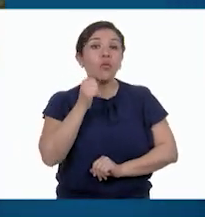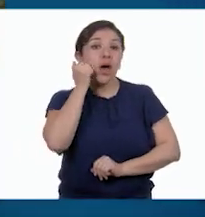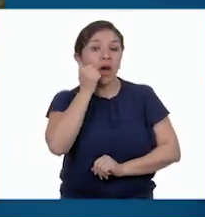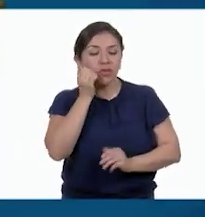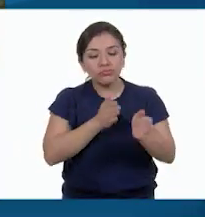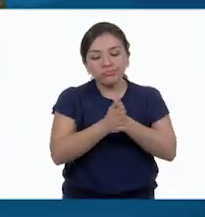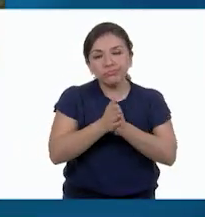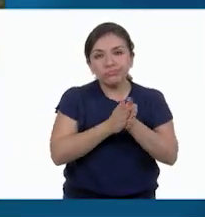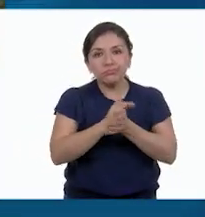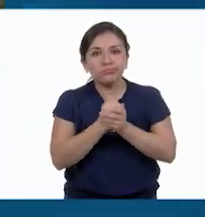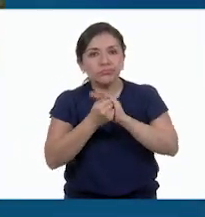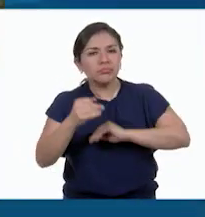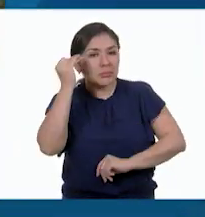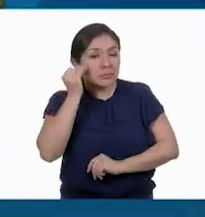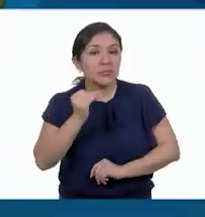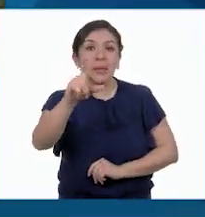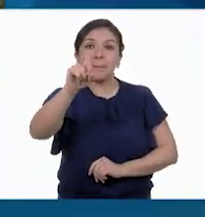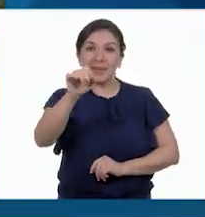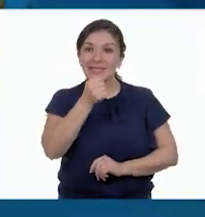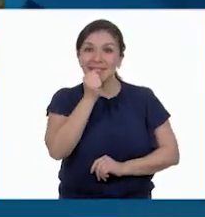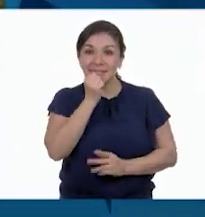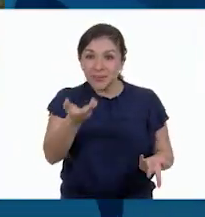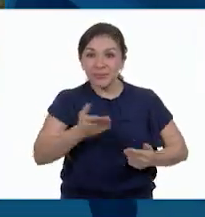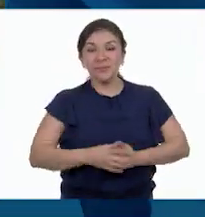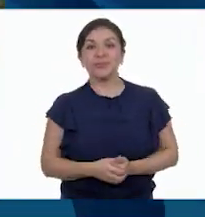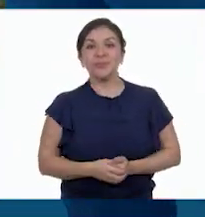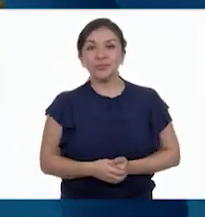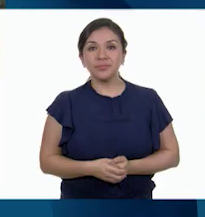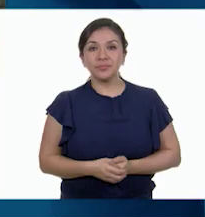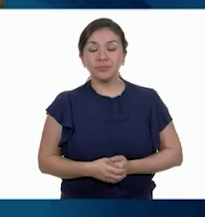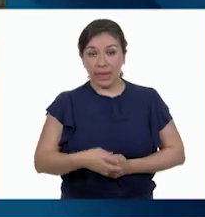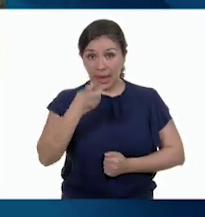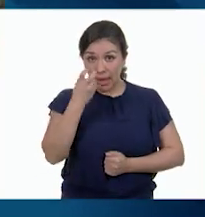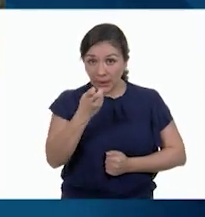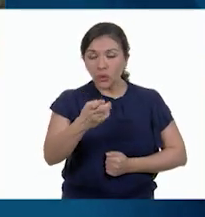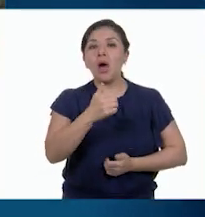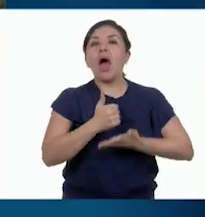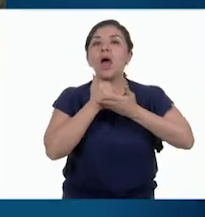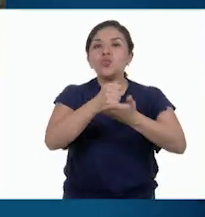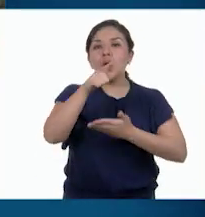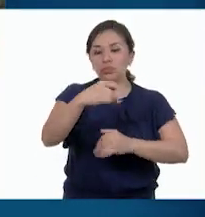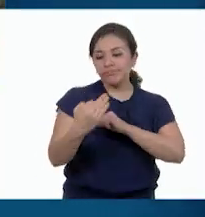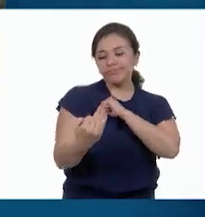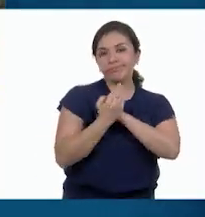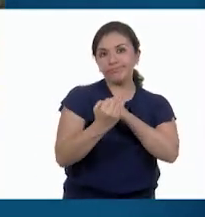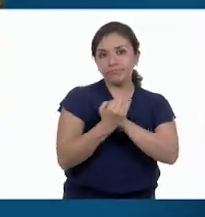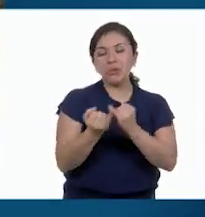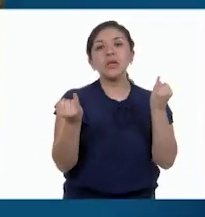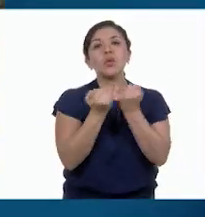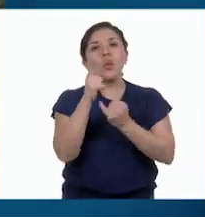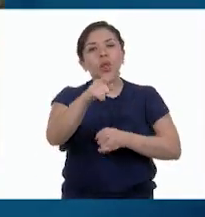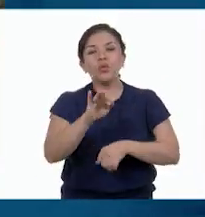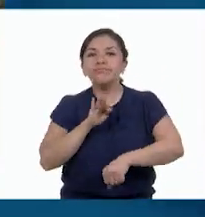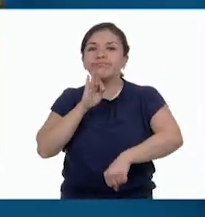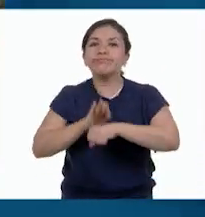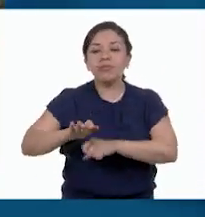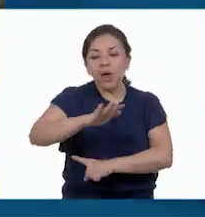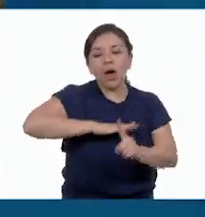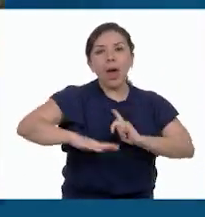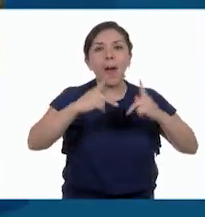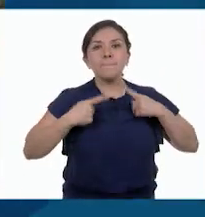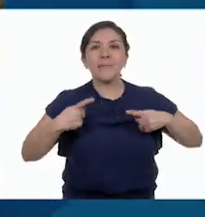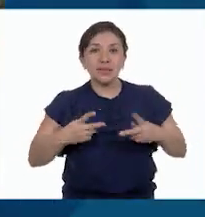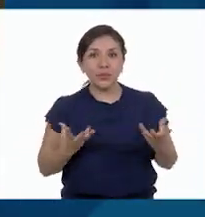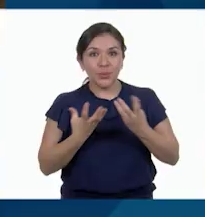jabón durante 20 segundos. Así te proteges tú y proteges a todas las personas que